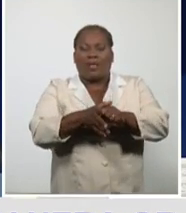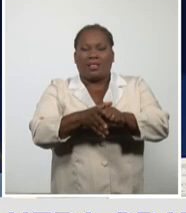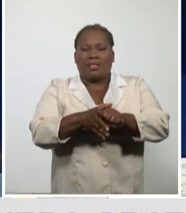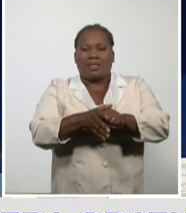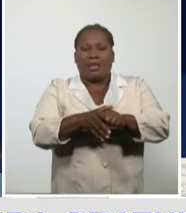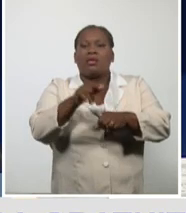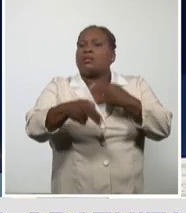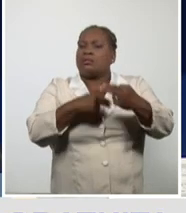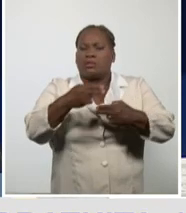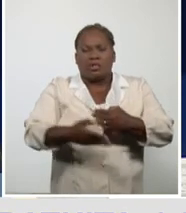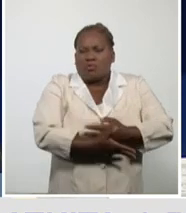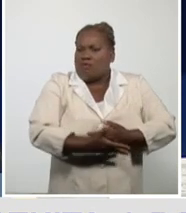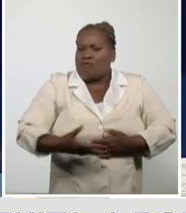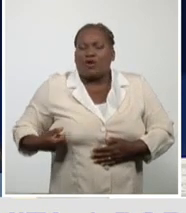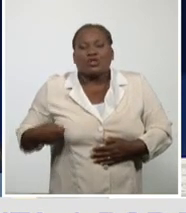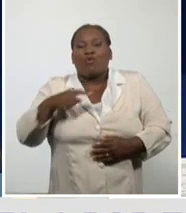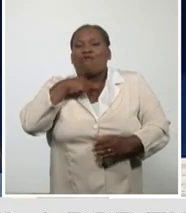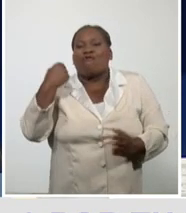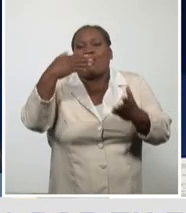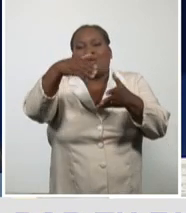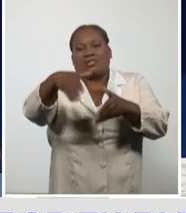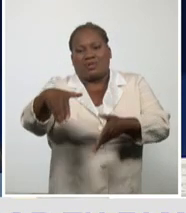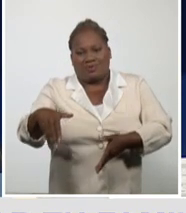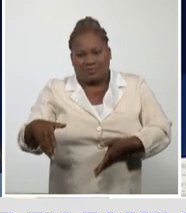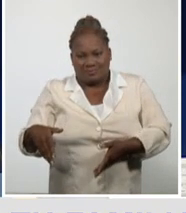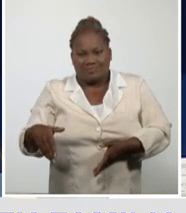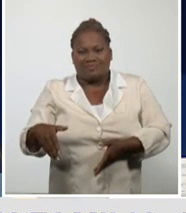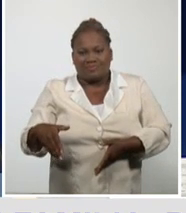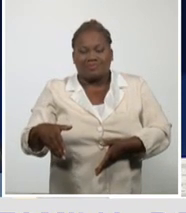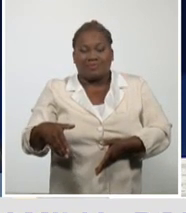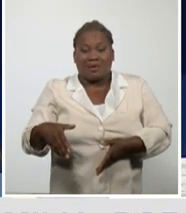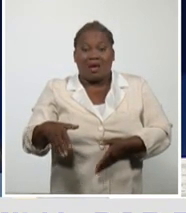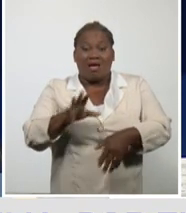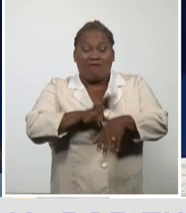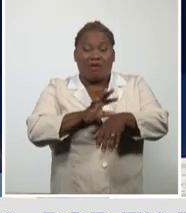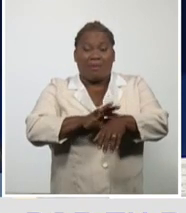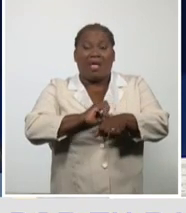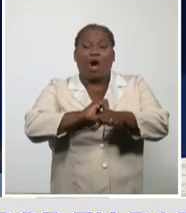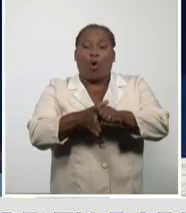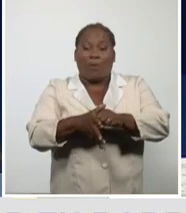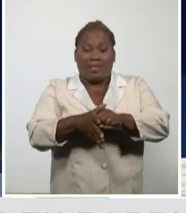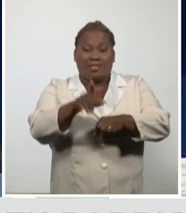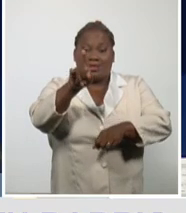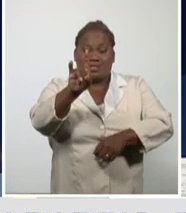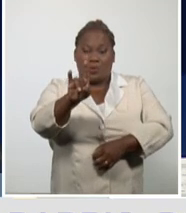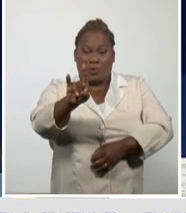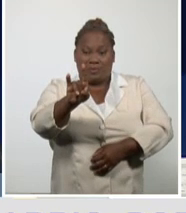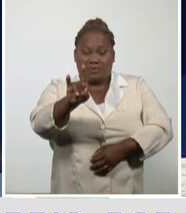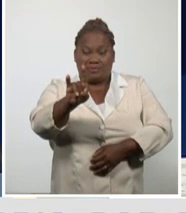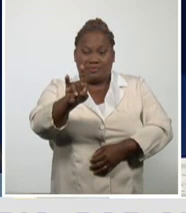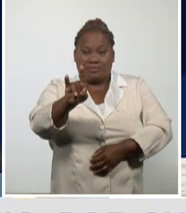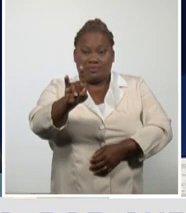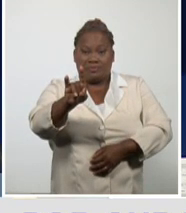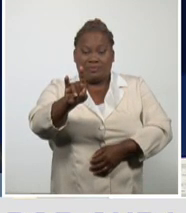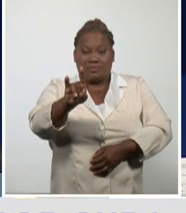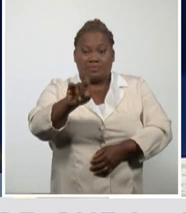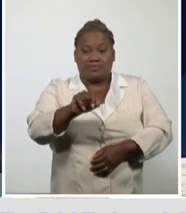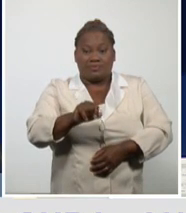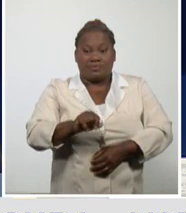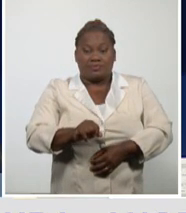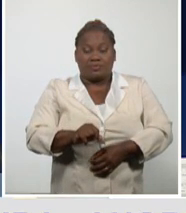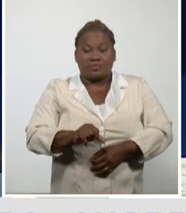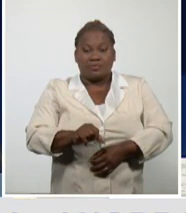todo el esfuerzo, pues falleció con el COVID, con la COVID-19. Sin embargo,